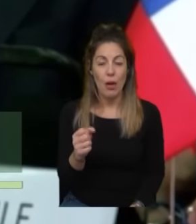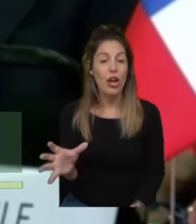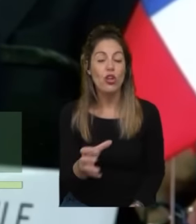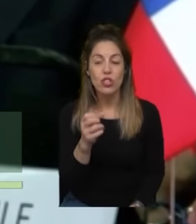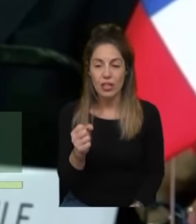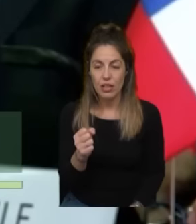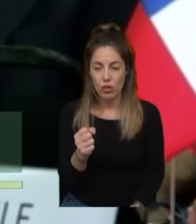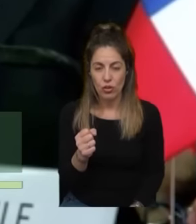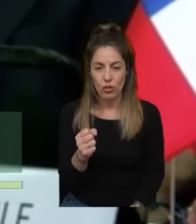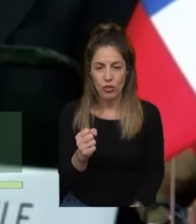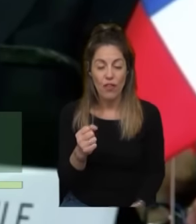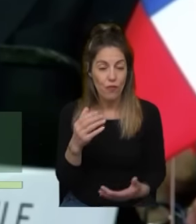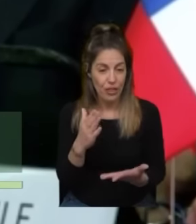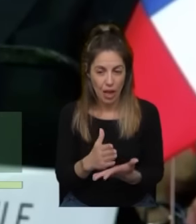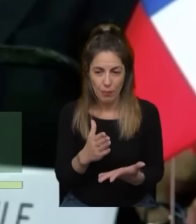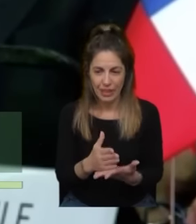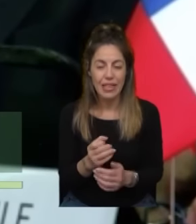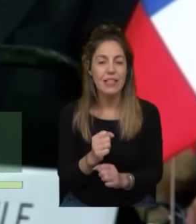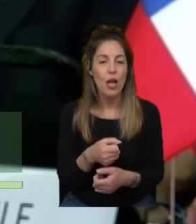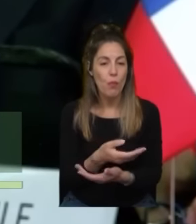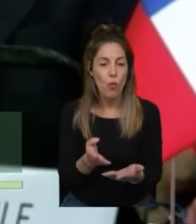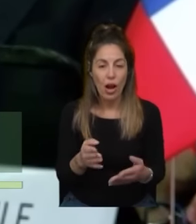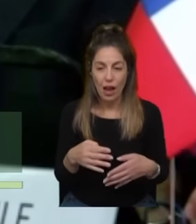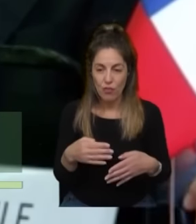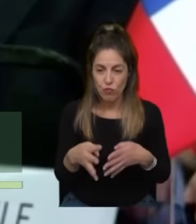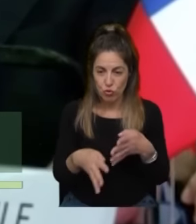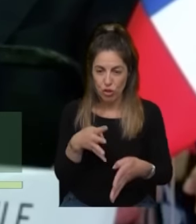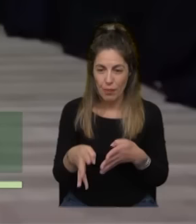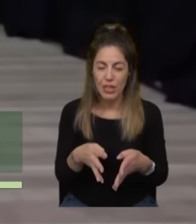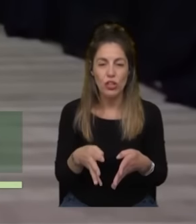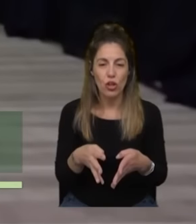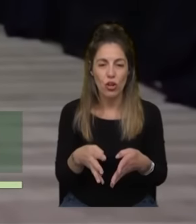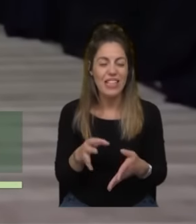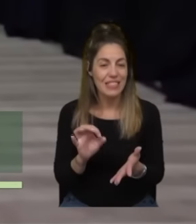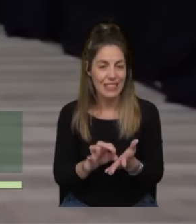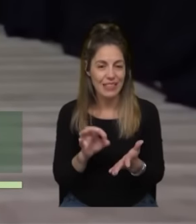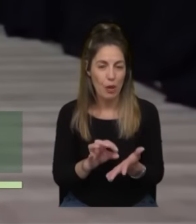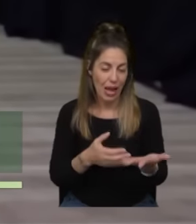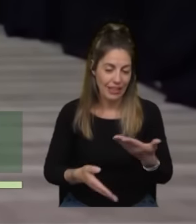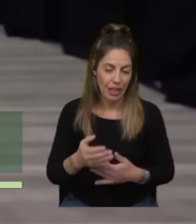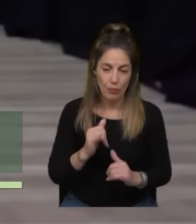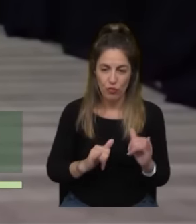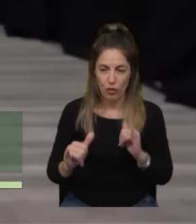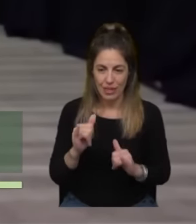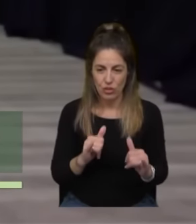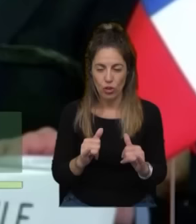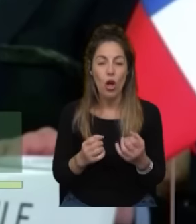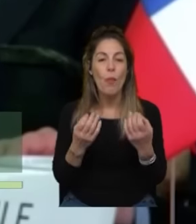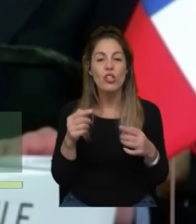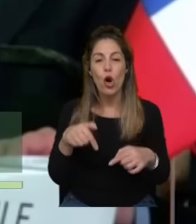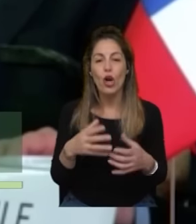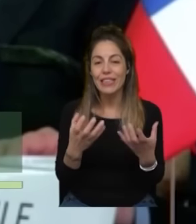conseguido que finalmente se ponga en funcionamiento el sistema de intercambio de información. Por eso hoy